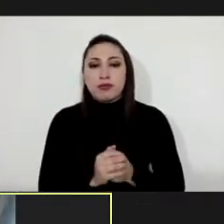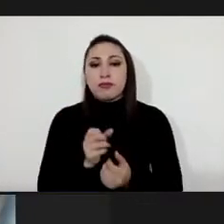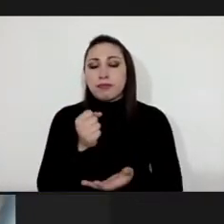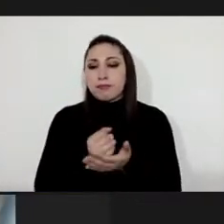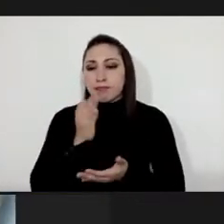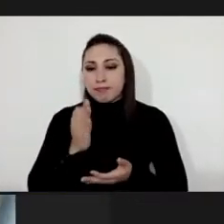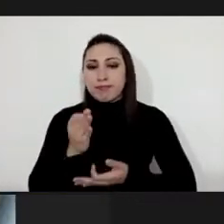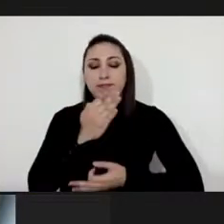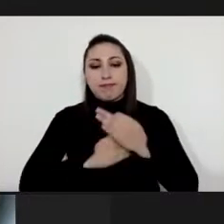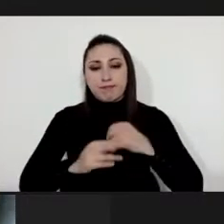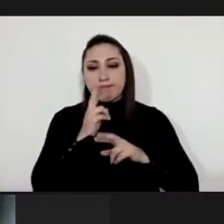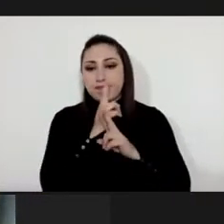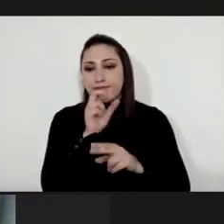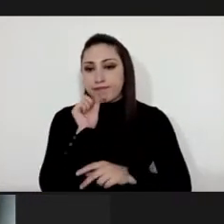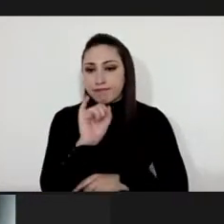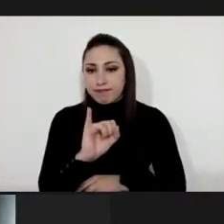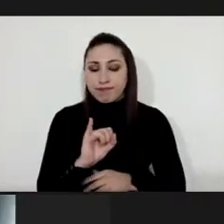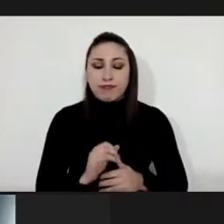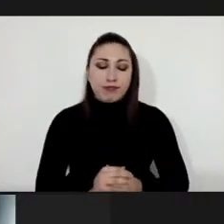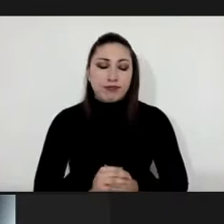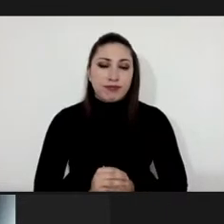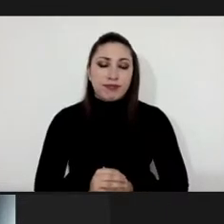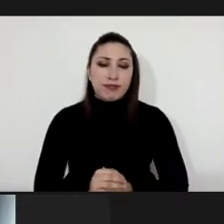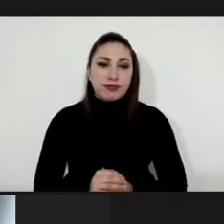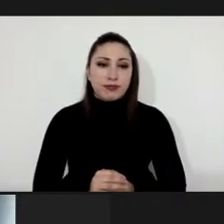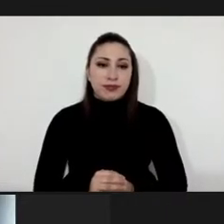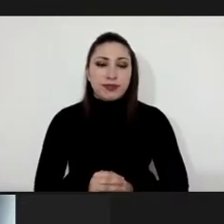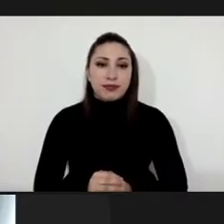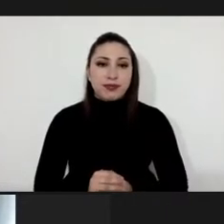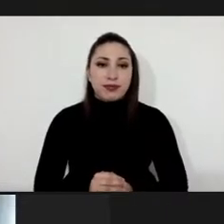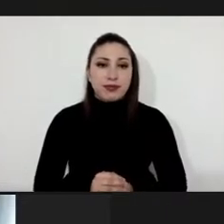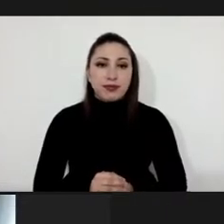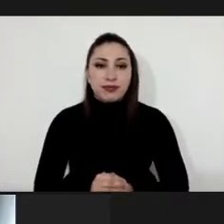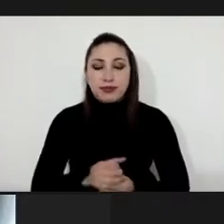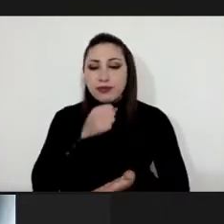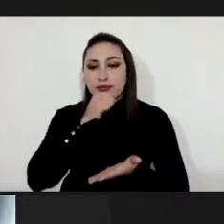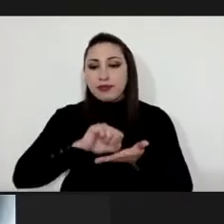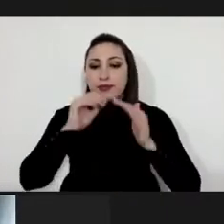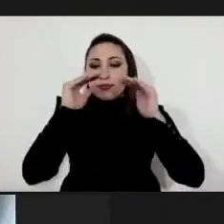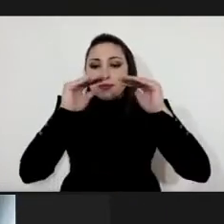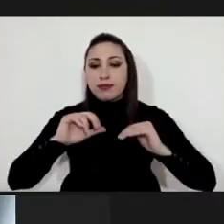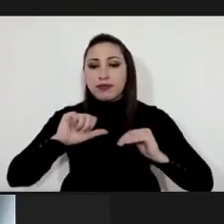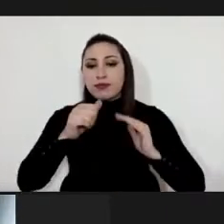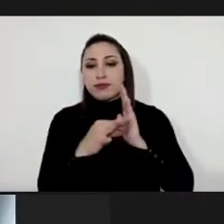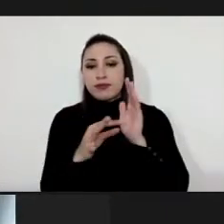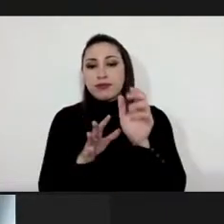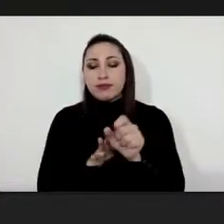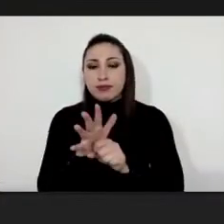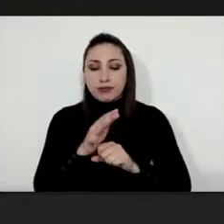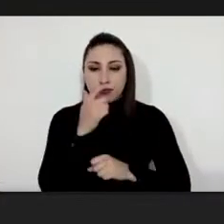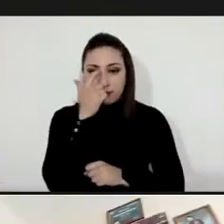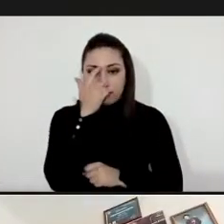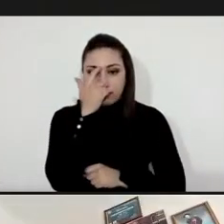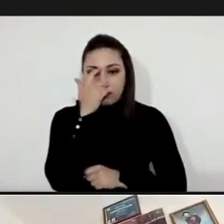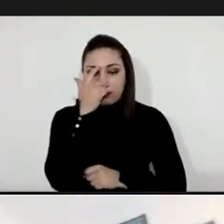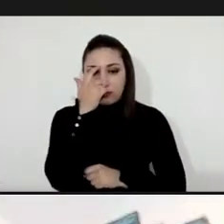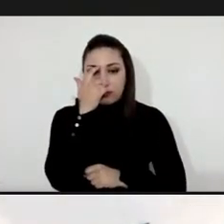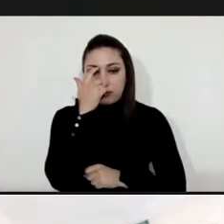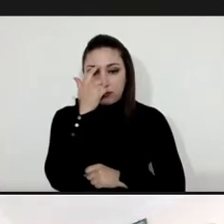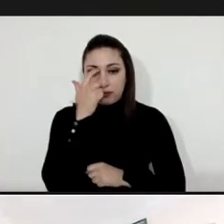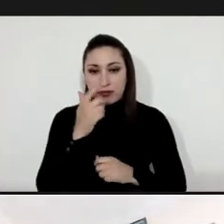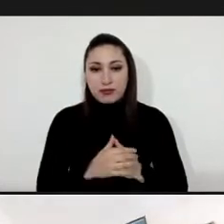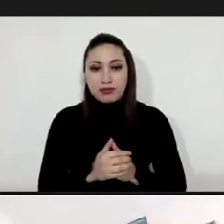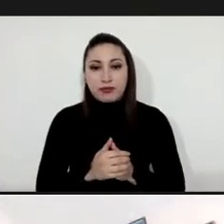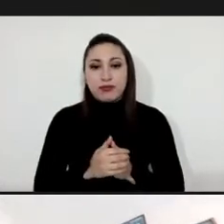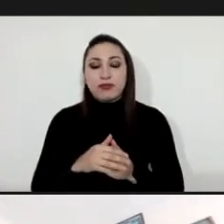diputada presidenta. Gracias, diputada. Pido continúe con el siguiente punto. El siguiente punto del orden del día es